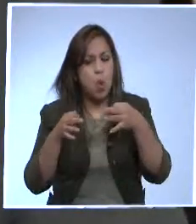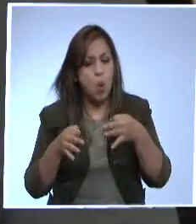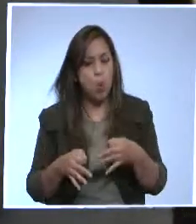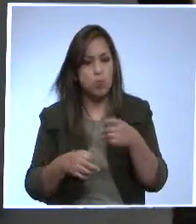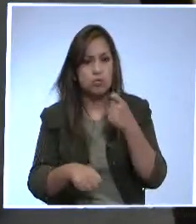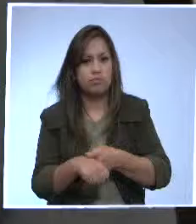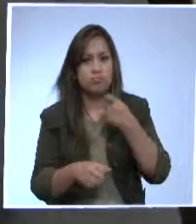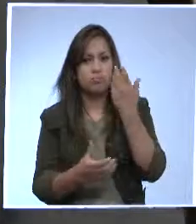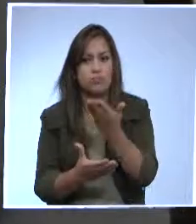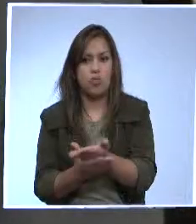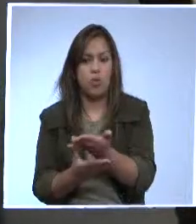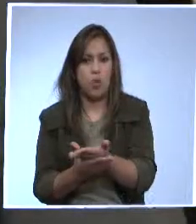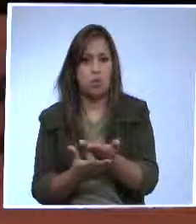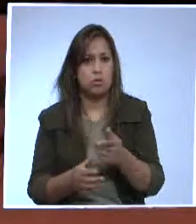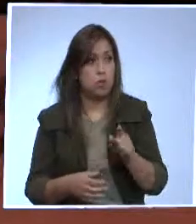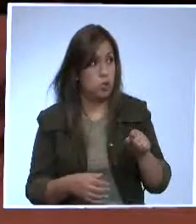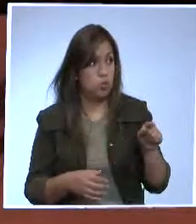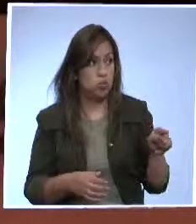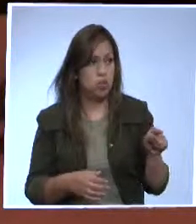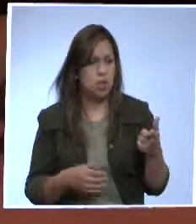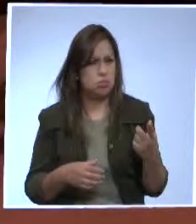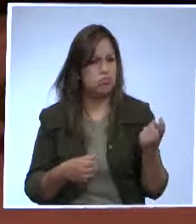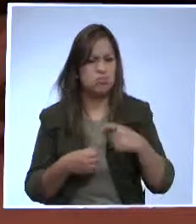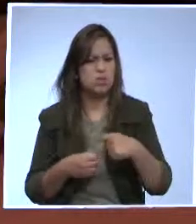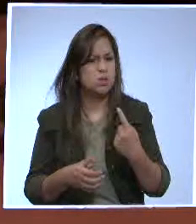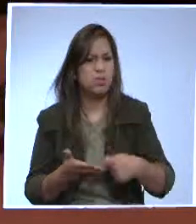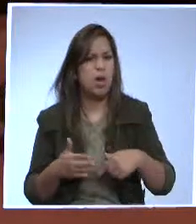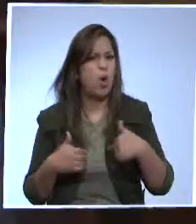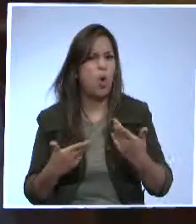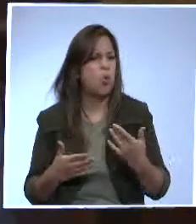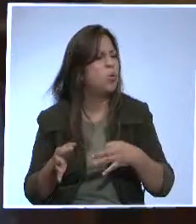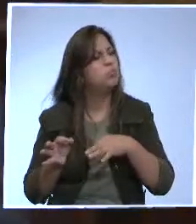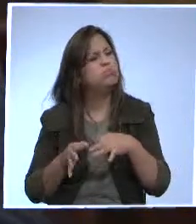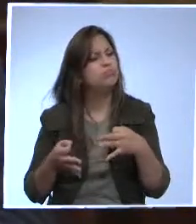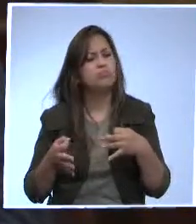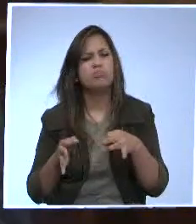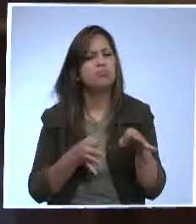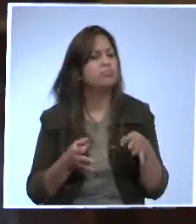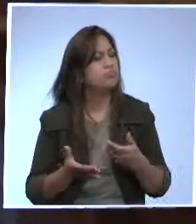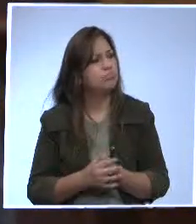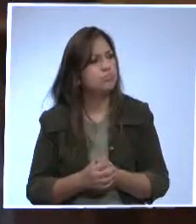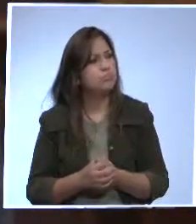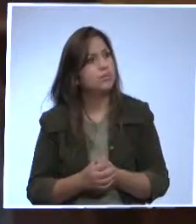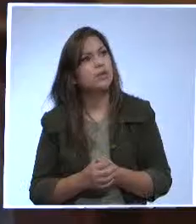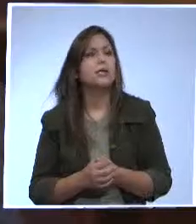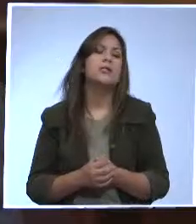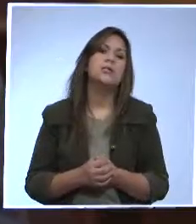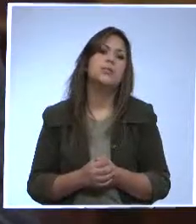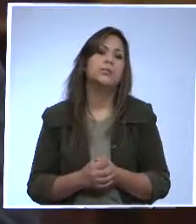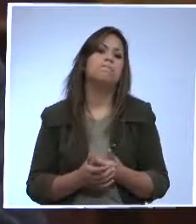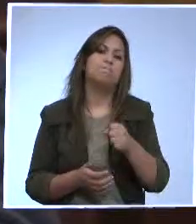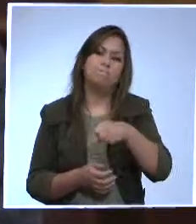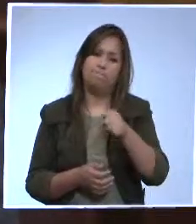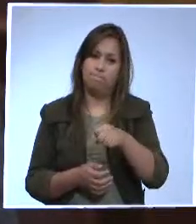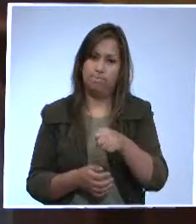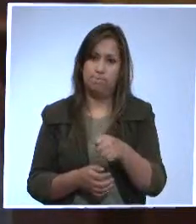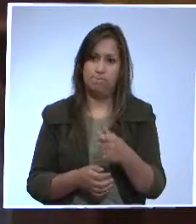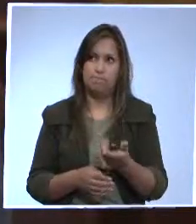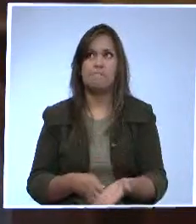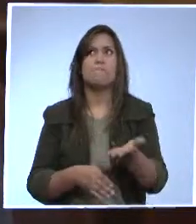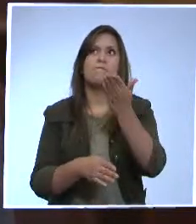propuesta hacia donde apunta y cómo se daría esa participación si muchas gracias y en realidad esto está viendo trabajando antes de que